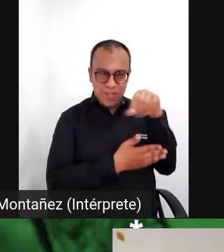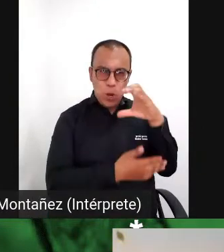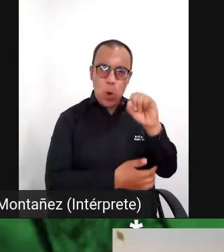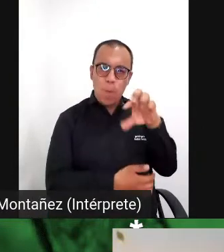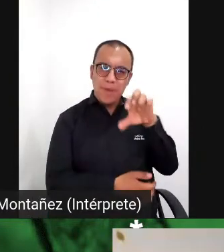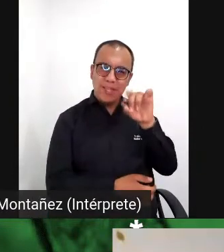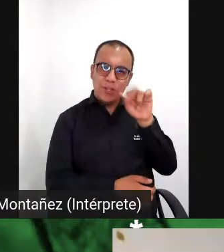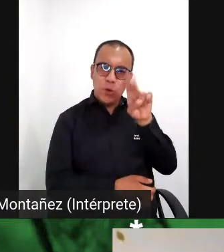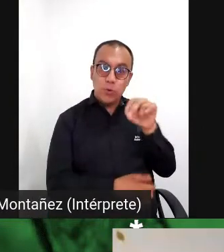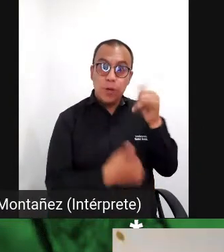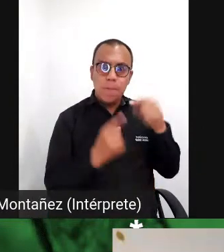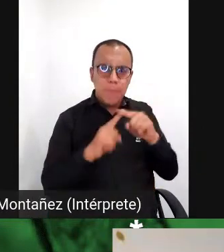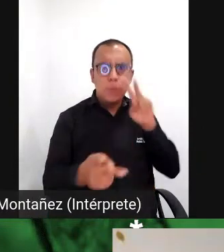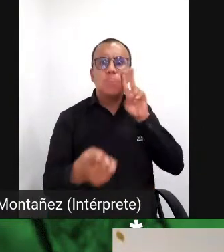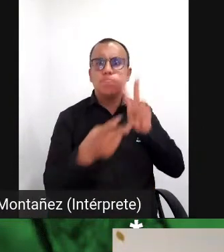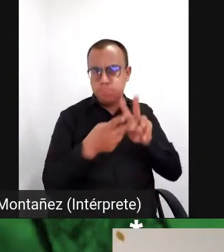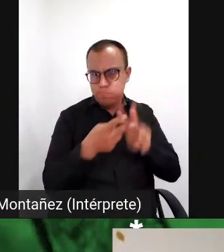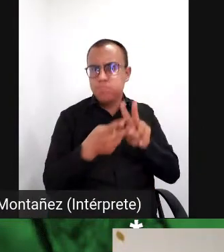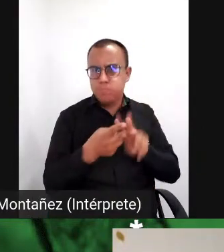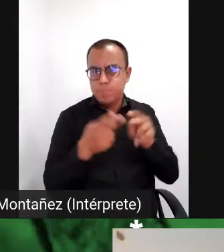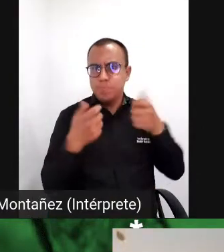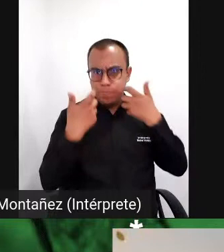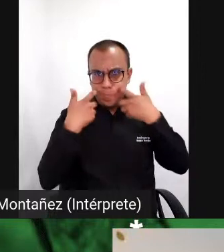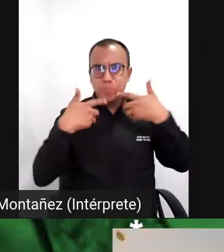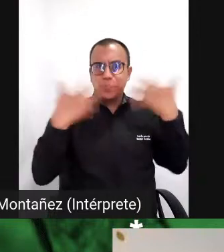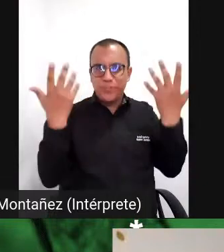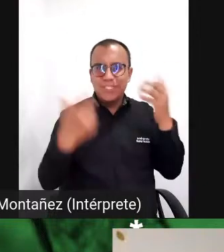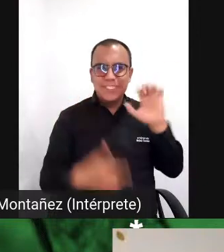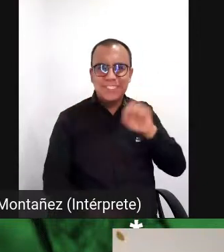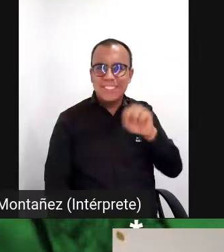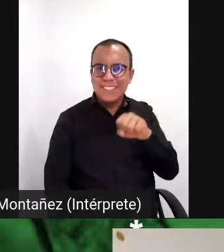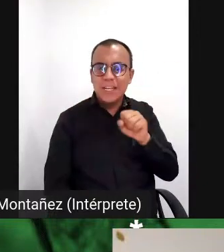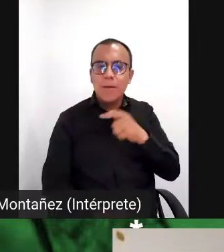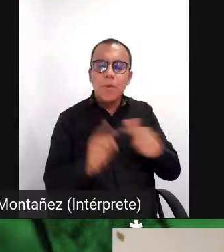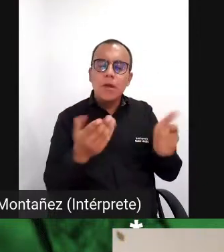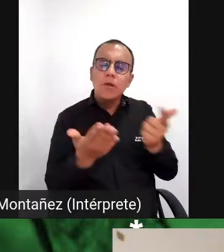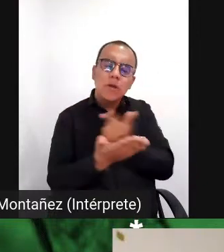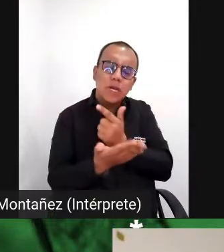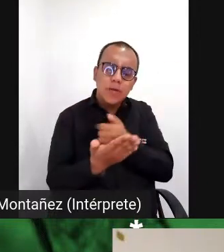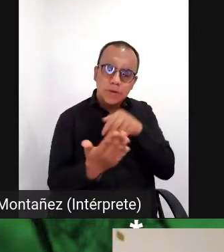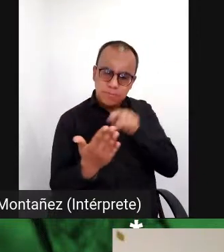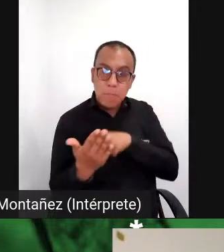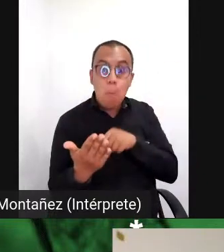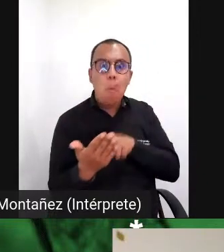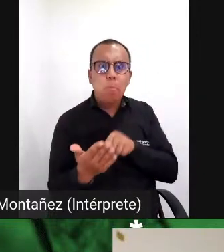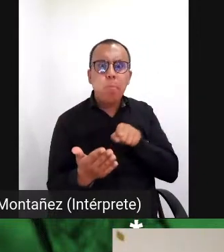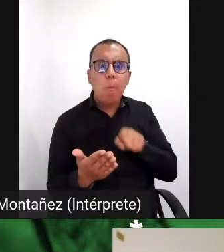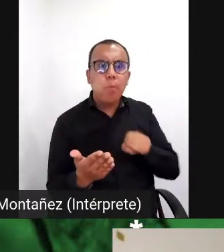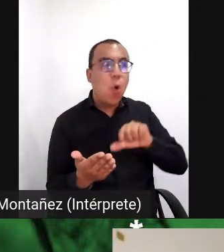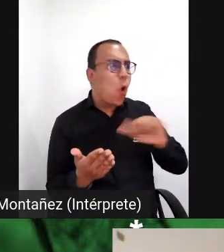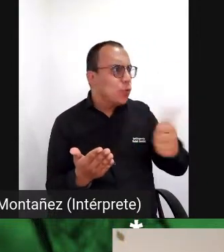es bastante conocido. Pero en el libro aparecen cualquier cantidad de especies de